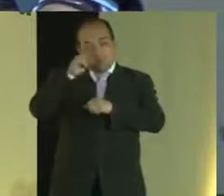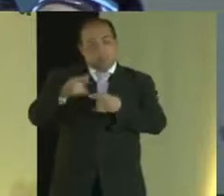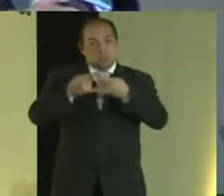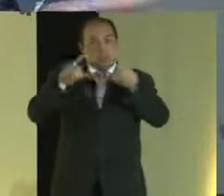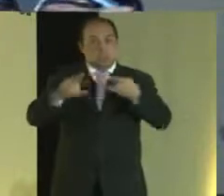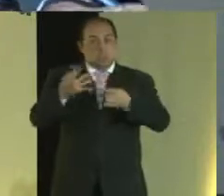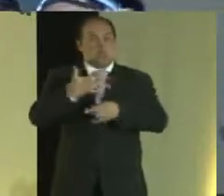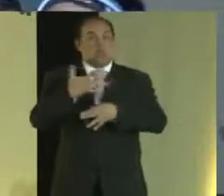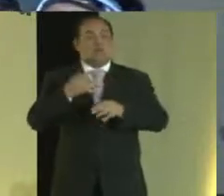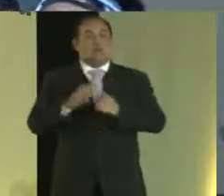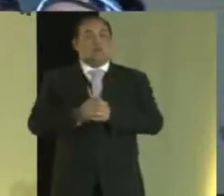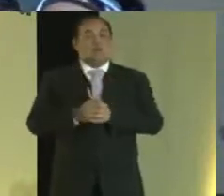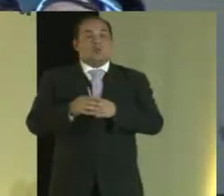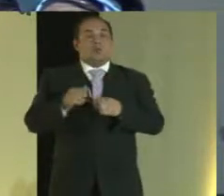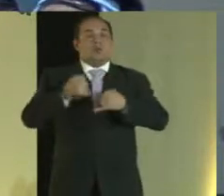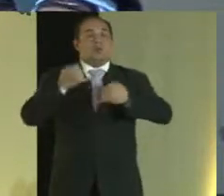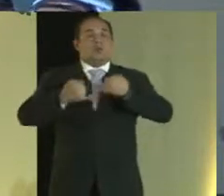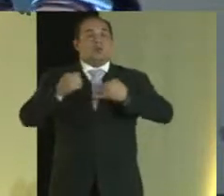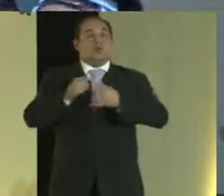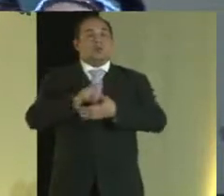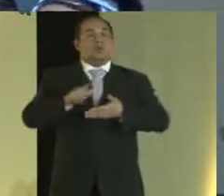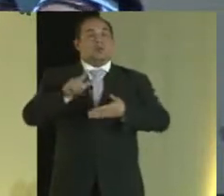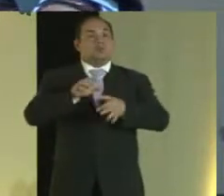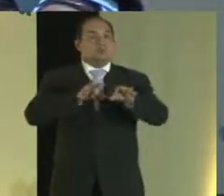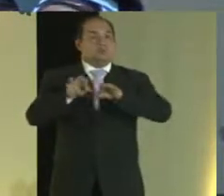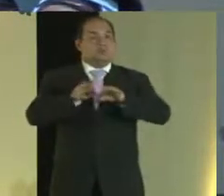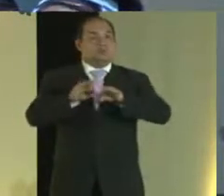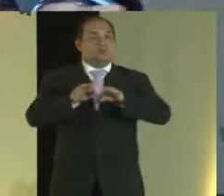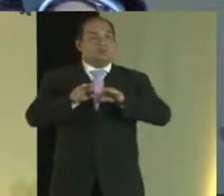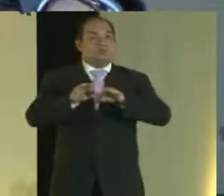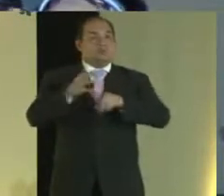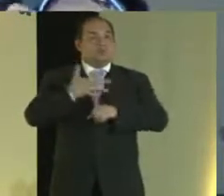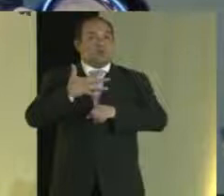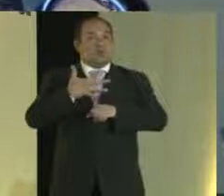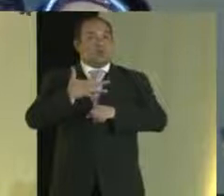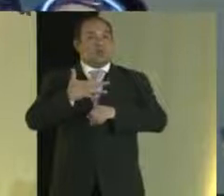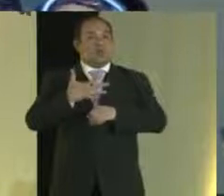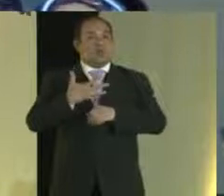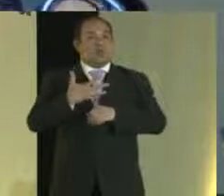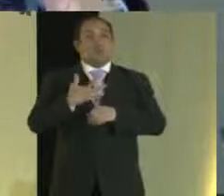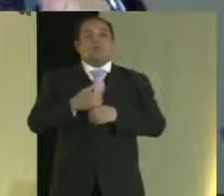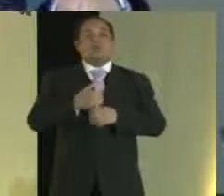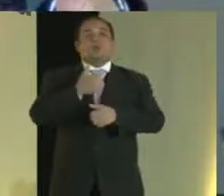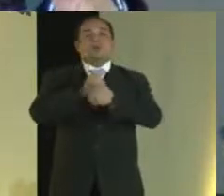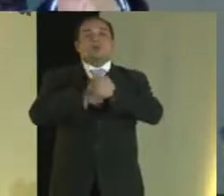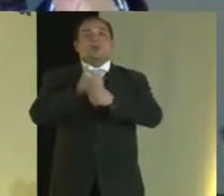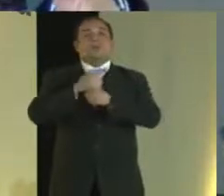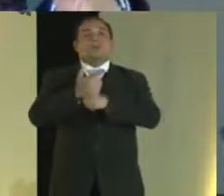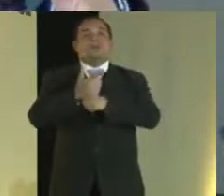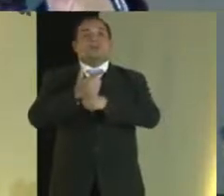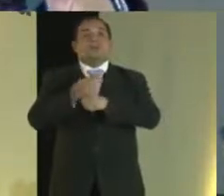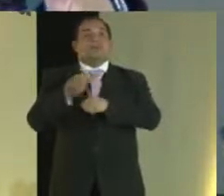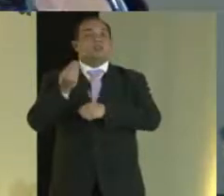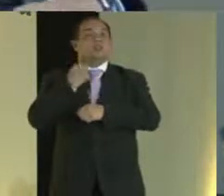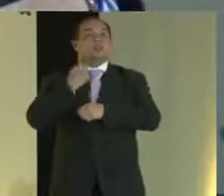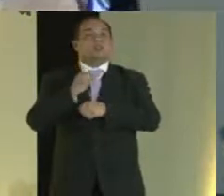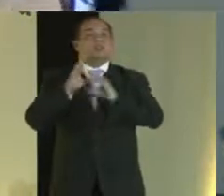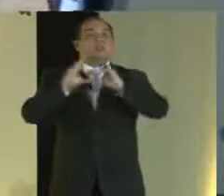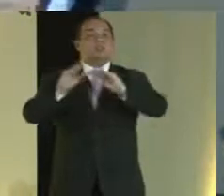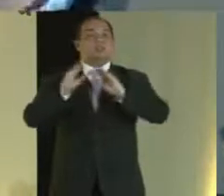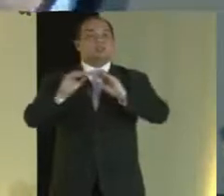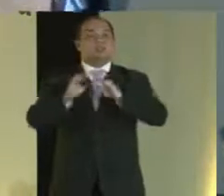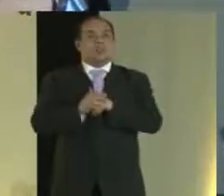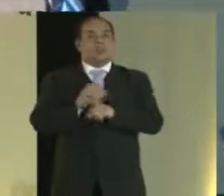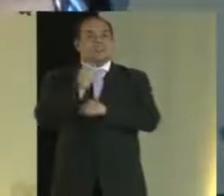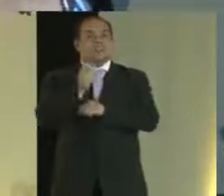nunca. No hay ninguna carrera de derecho que enseñe ser un juez de lo laboral porque nunca han existido.